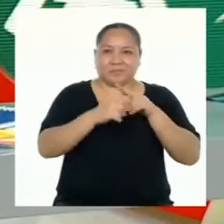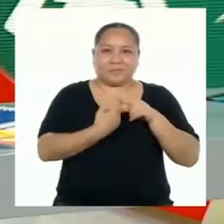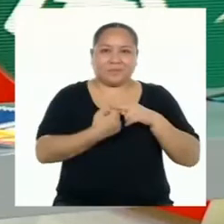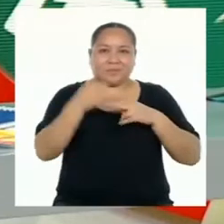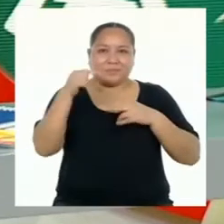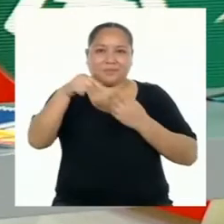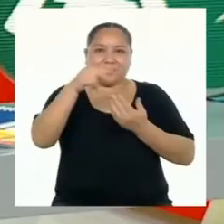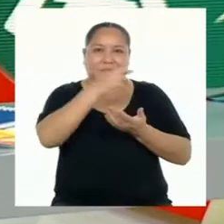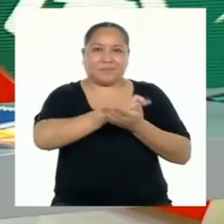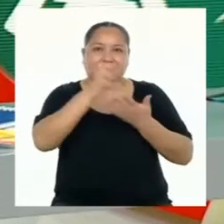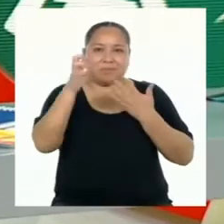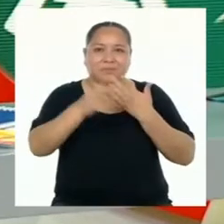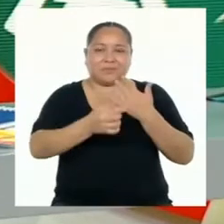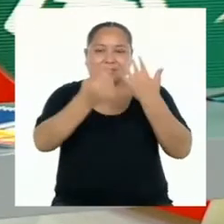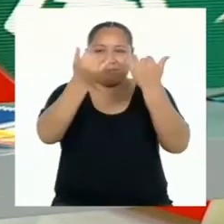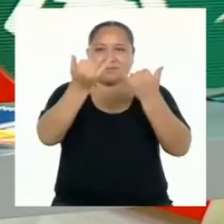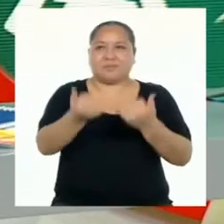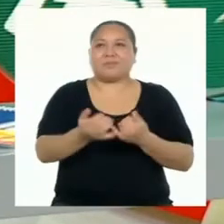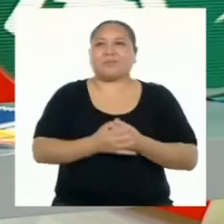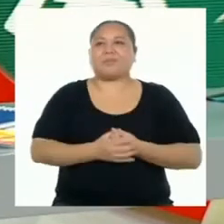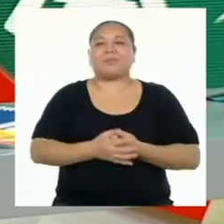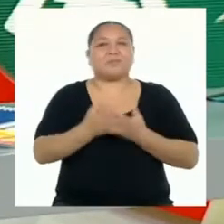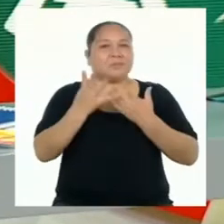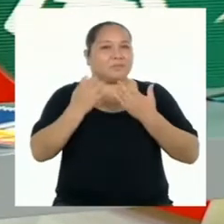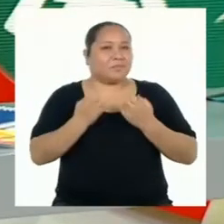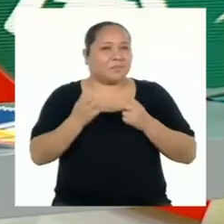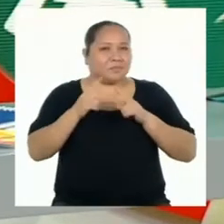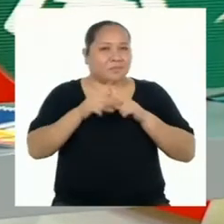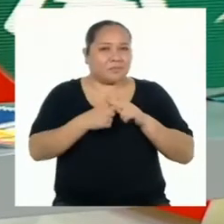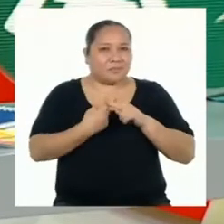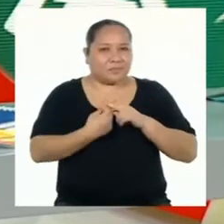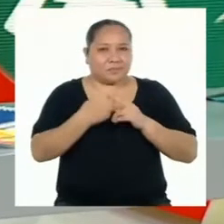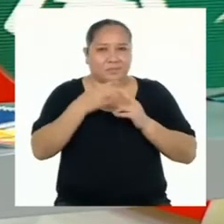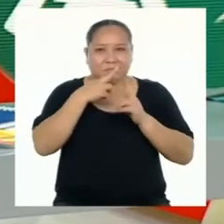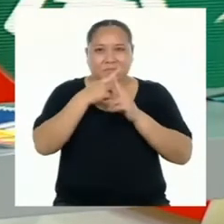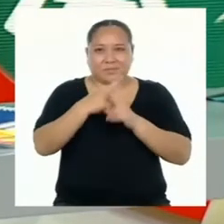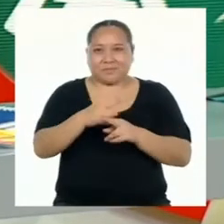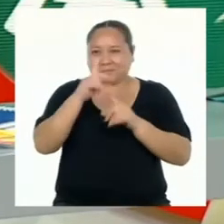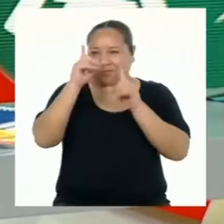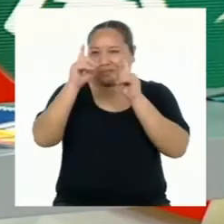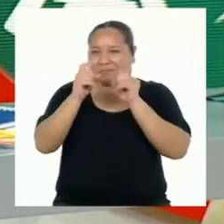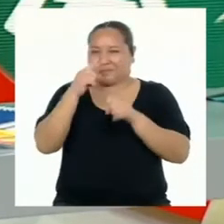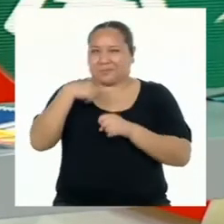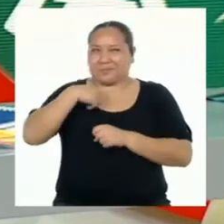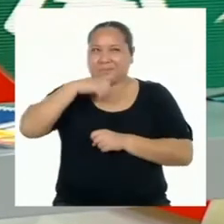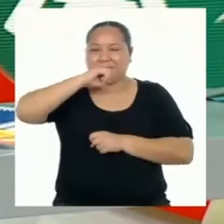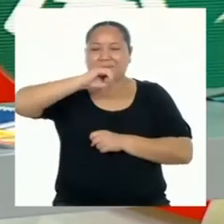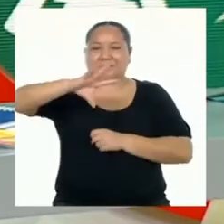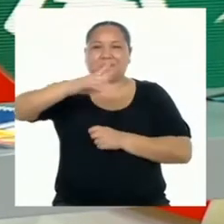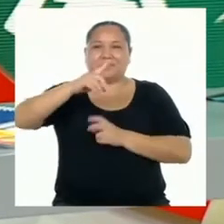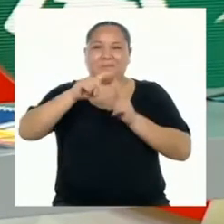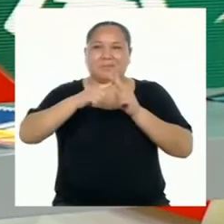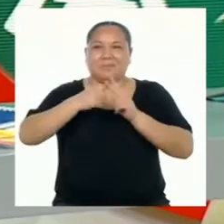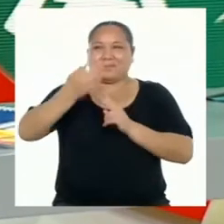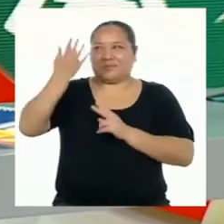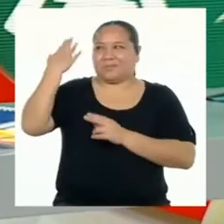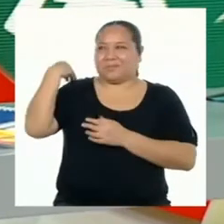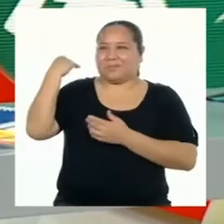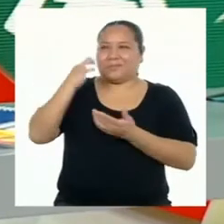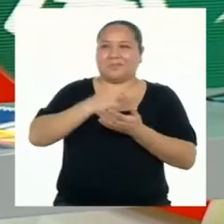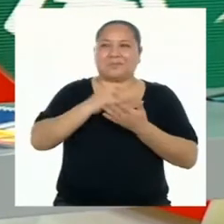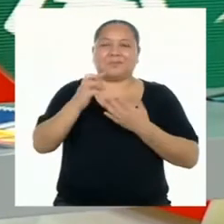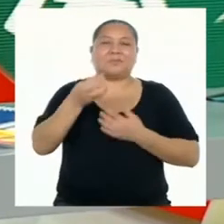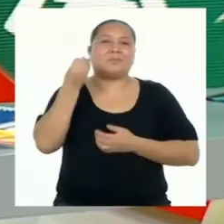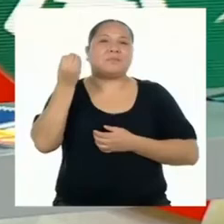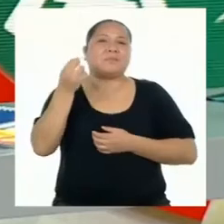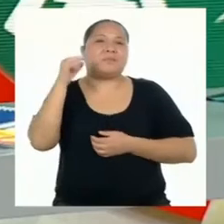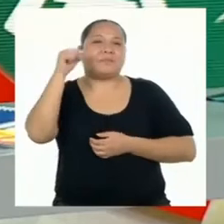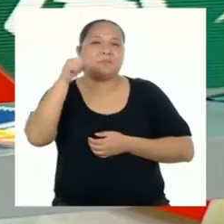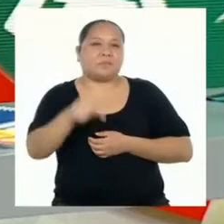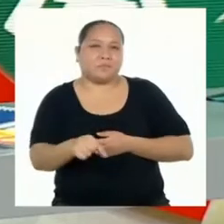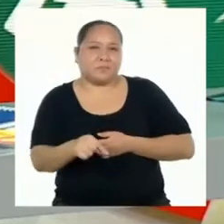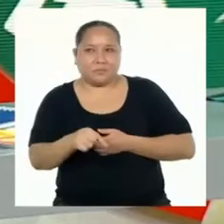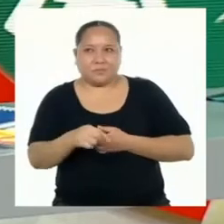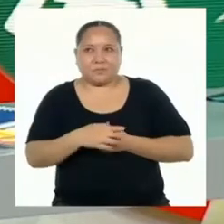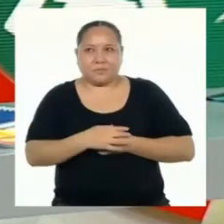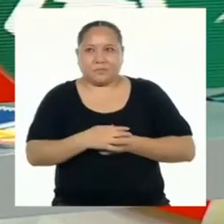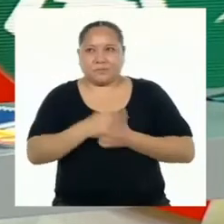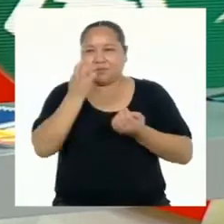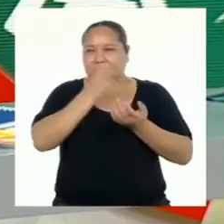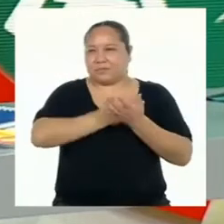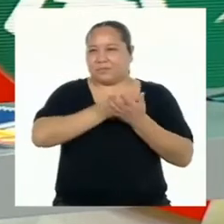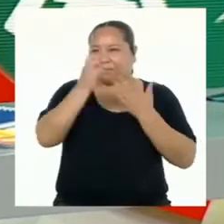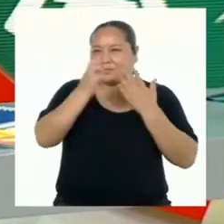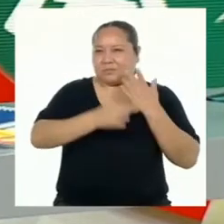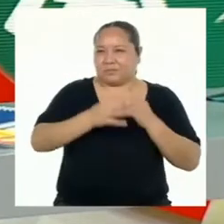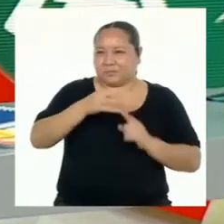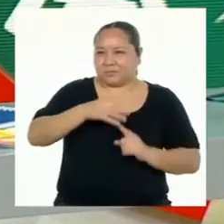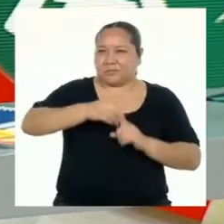continuar con el programa del día de hoy. Y quiero empezar respondiendo a la pregunta que hice al inicio del programa. ¿Por qué esta es una edición especial